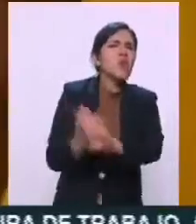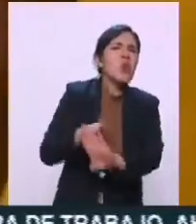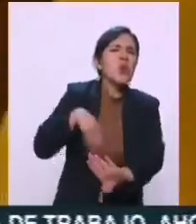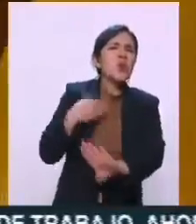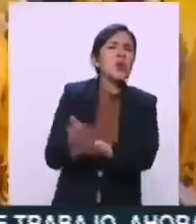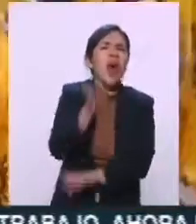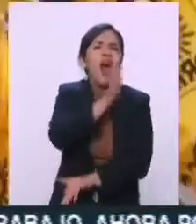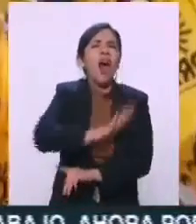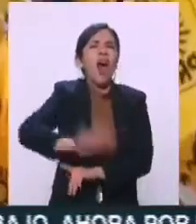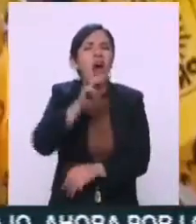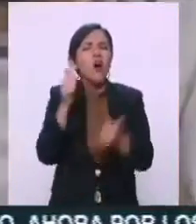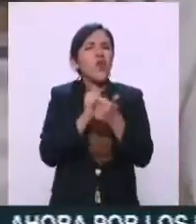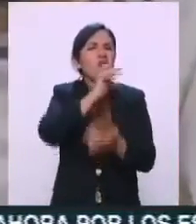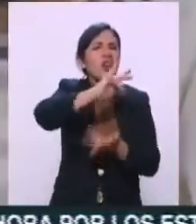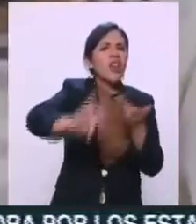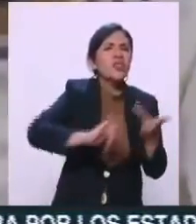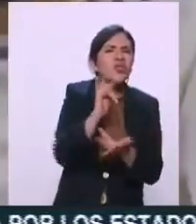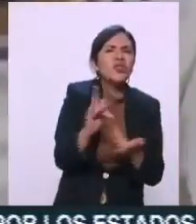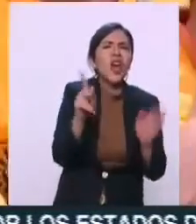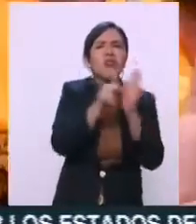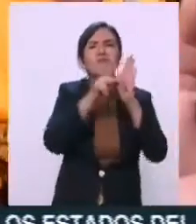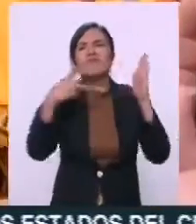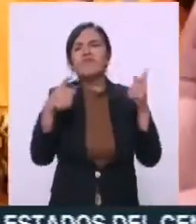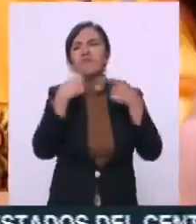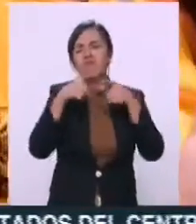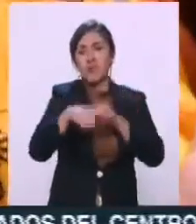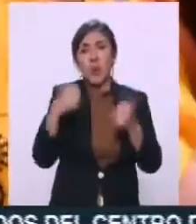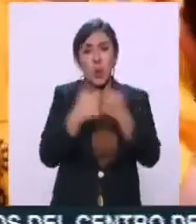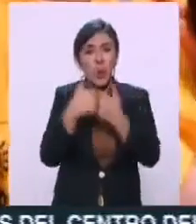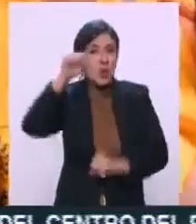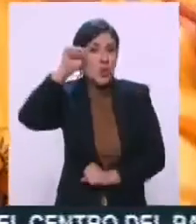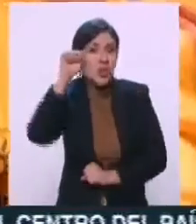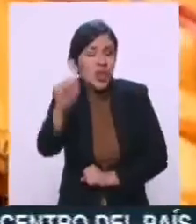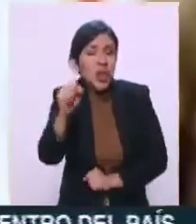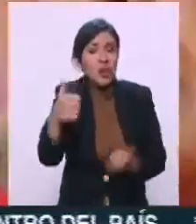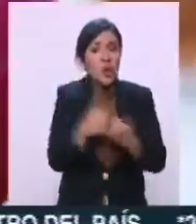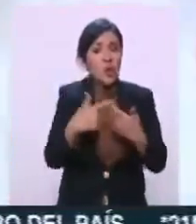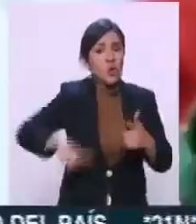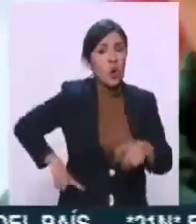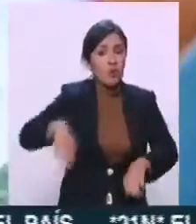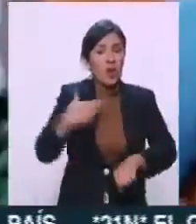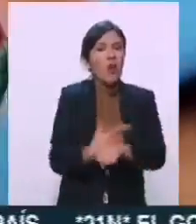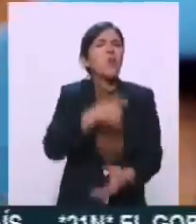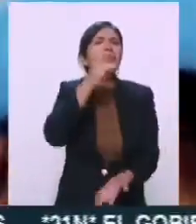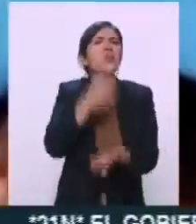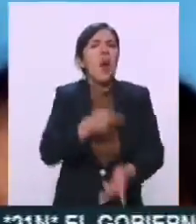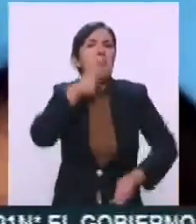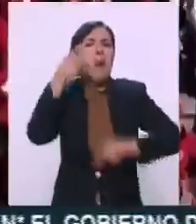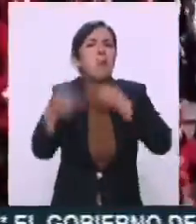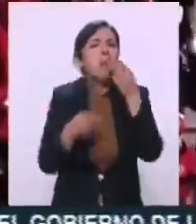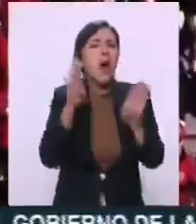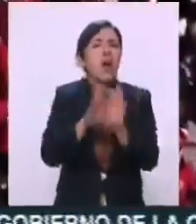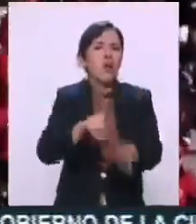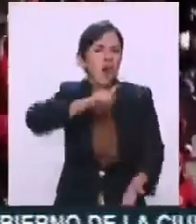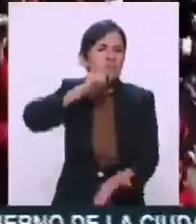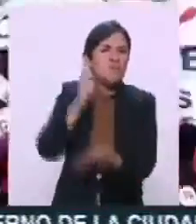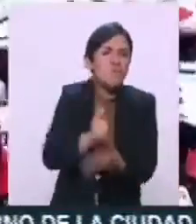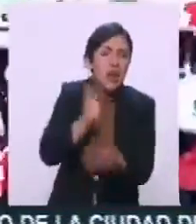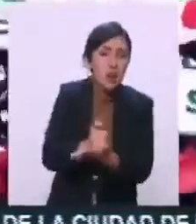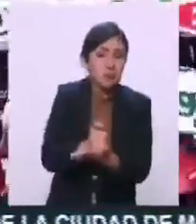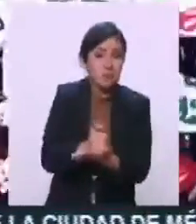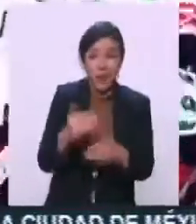los medios y las redes sociales, en la actuación de sindicatos de gobernadores, cuyo único discurso es la amenaza. En